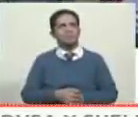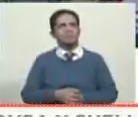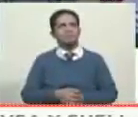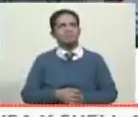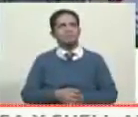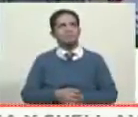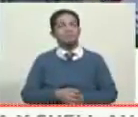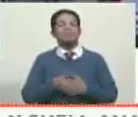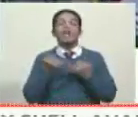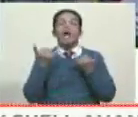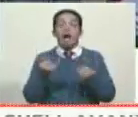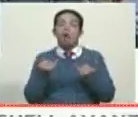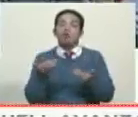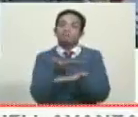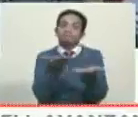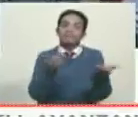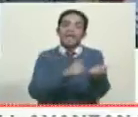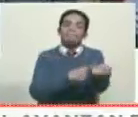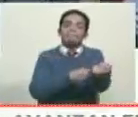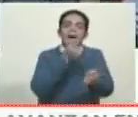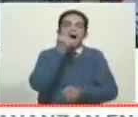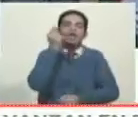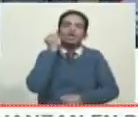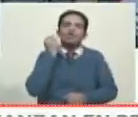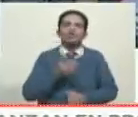ahora hermanos y hermanas